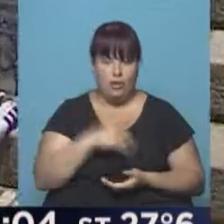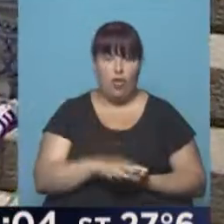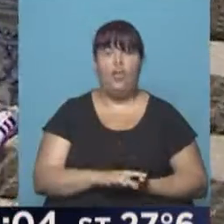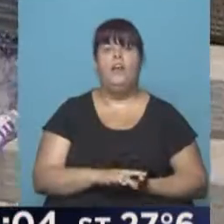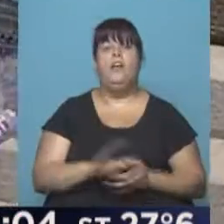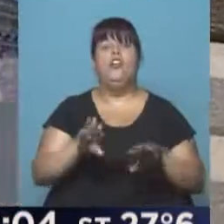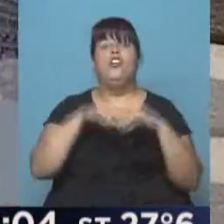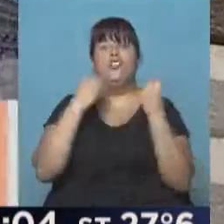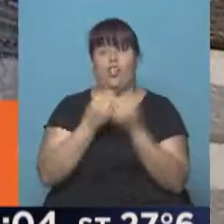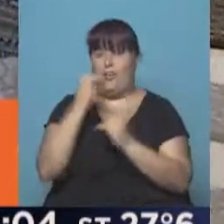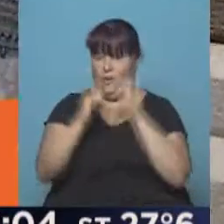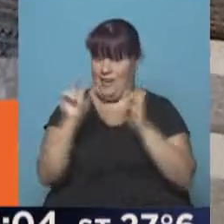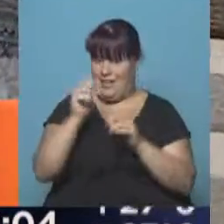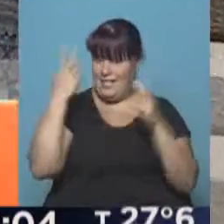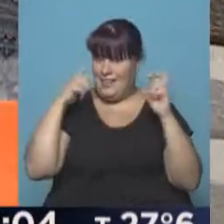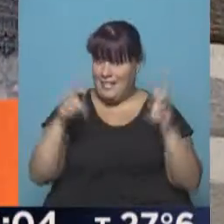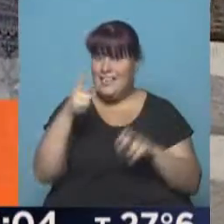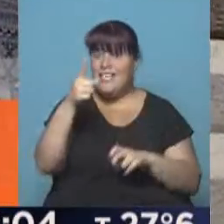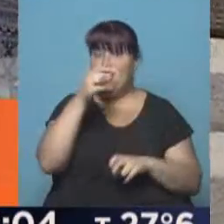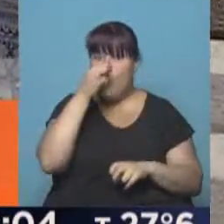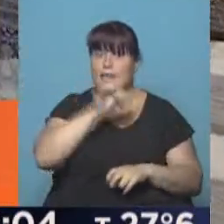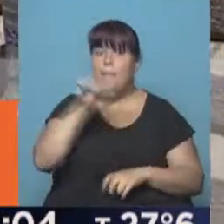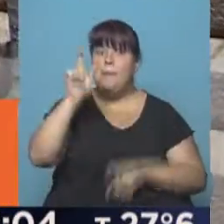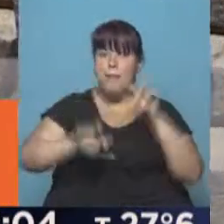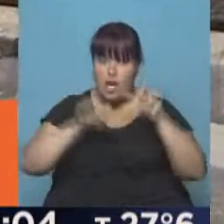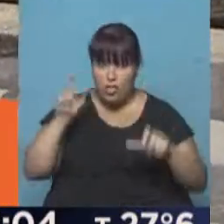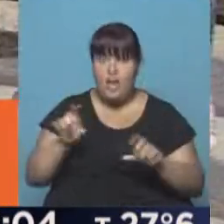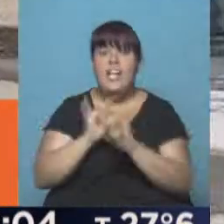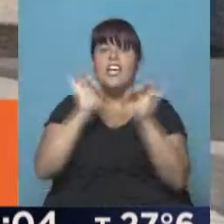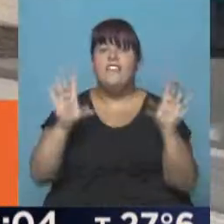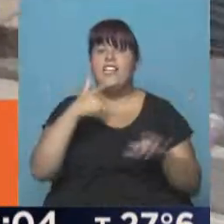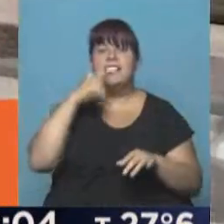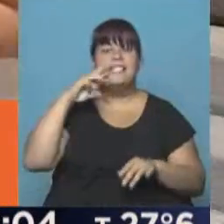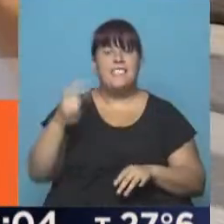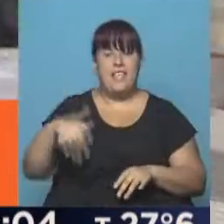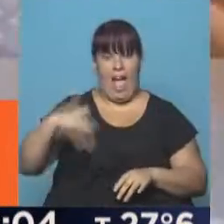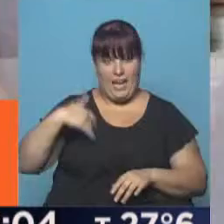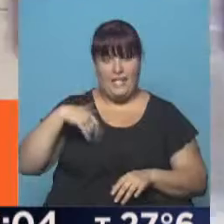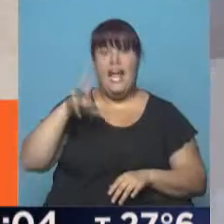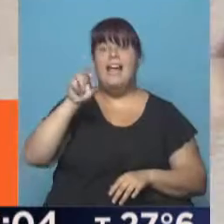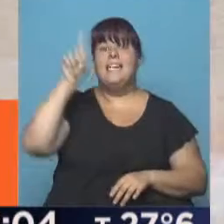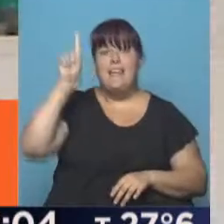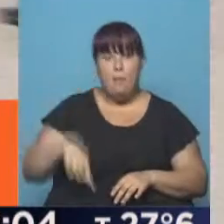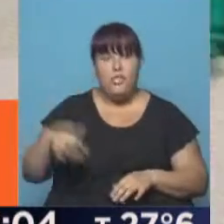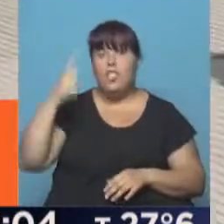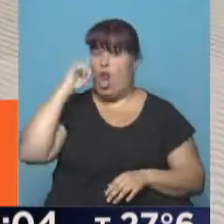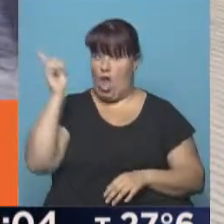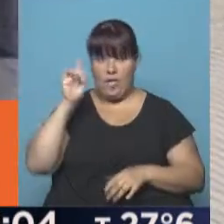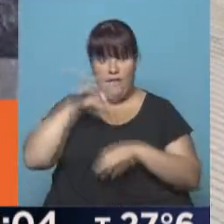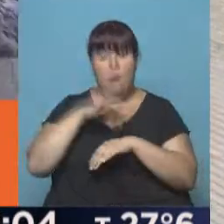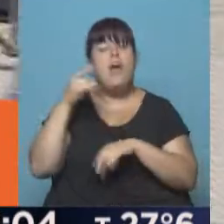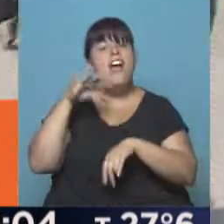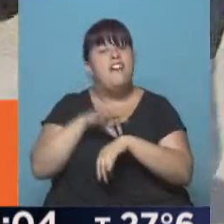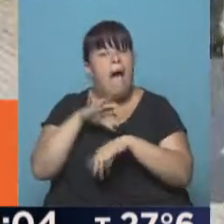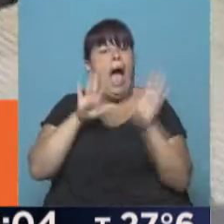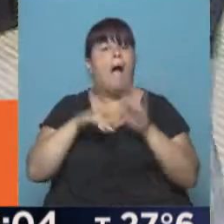Y una cifra que ustedes daban cuenta en los títulos, 120.000 personas infectadas con SIDA en la Argentina, el 30% que aún no lo sabe, porque es una